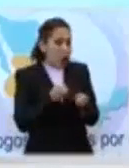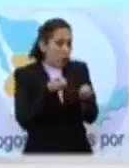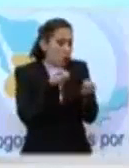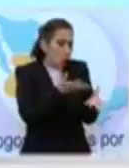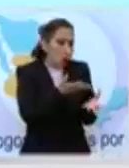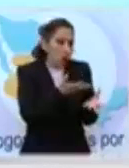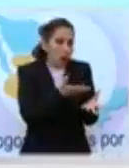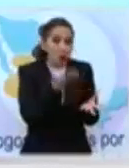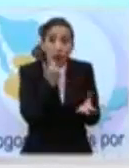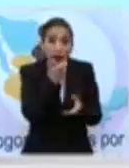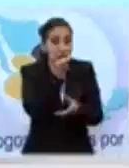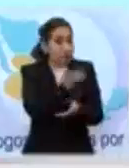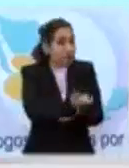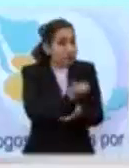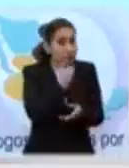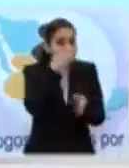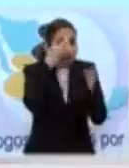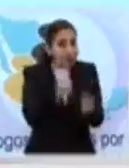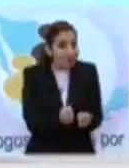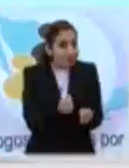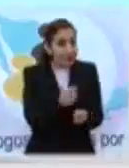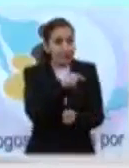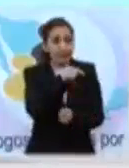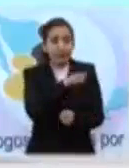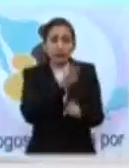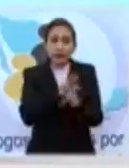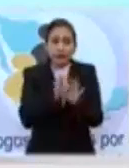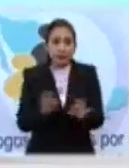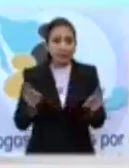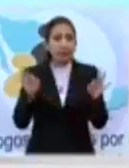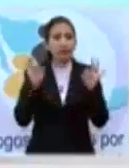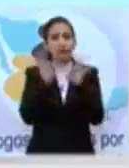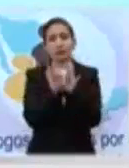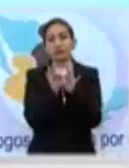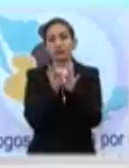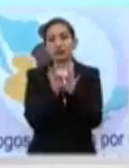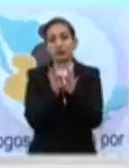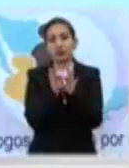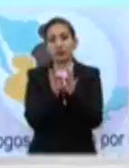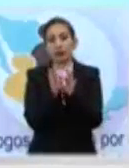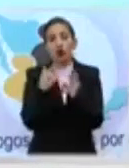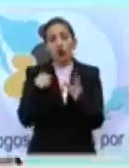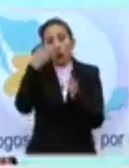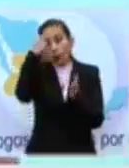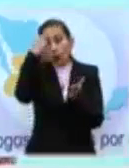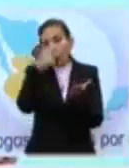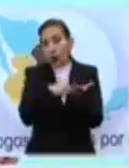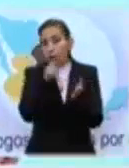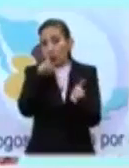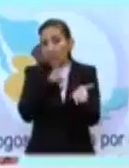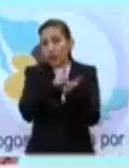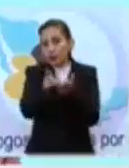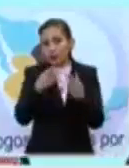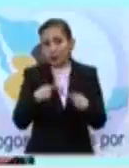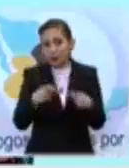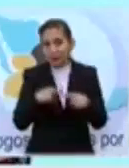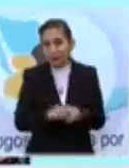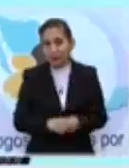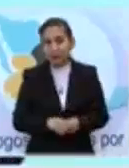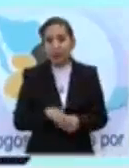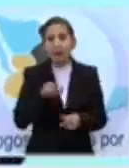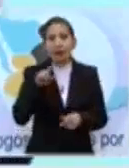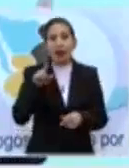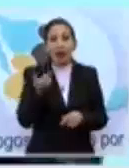no tienen presupuestos tampoco garantizados, y lo más importante es que no se consideran un derecho de la población,